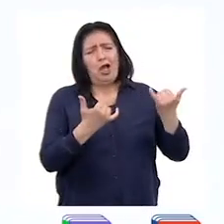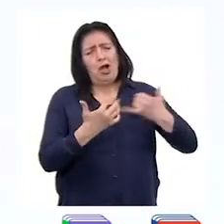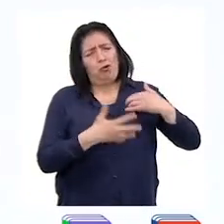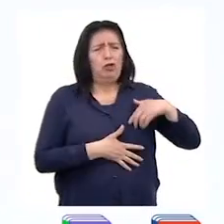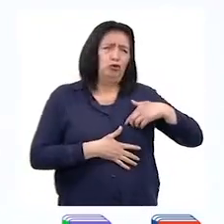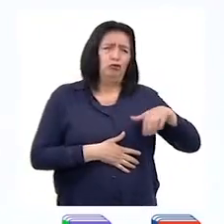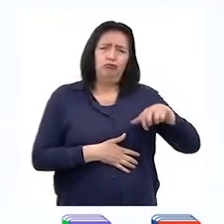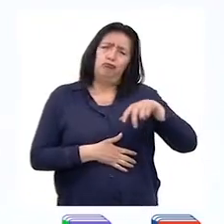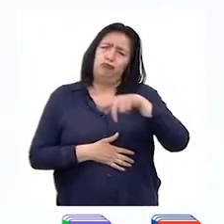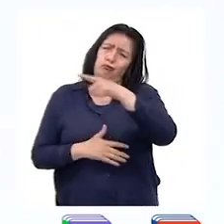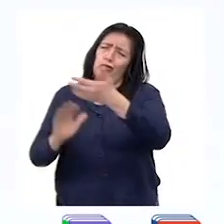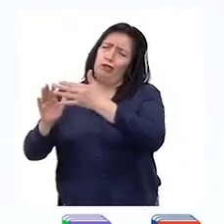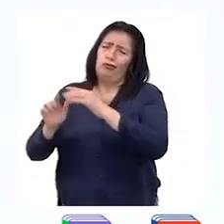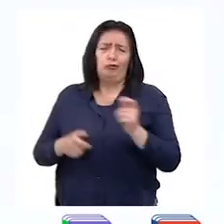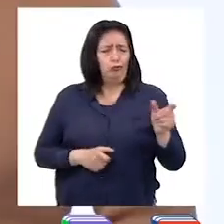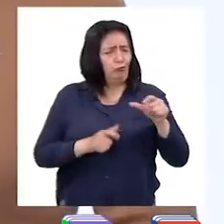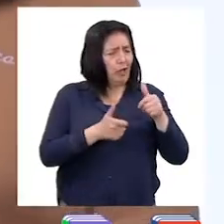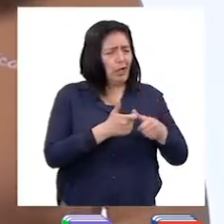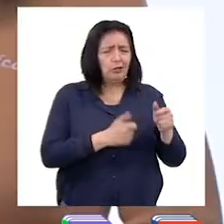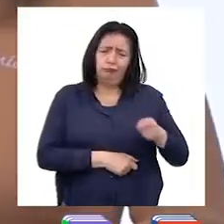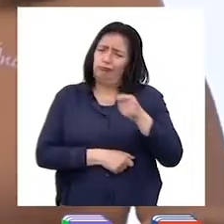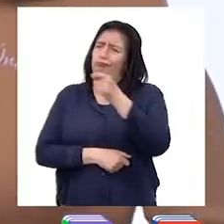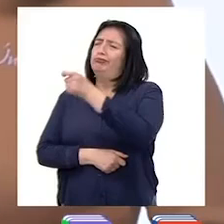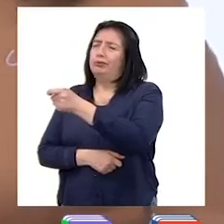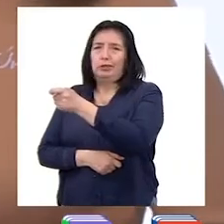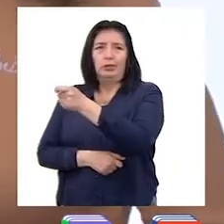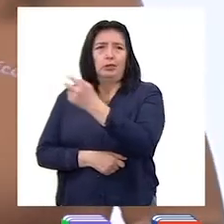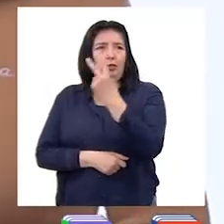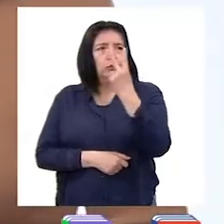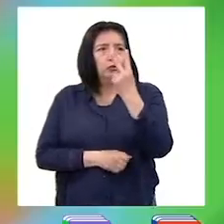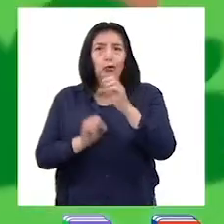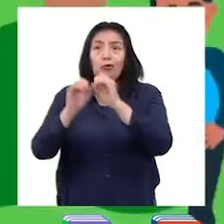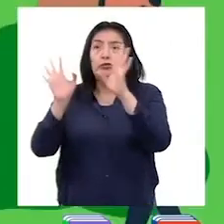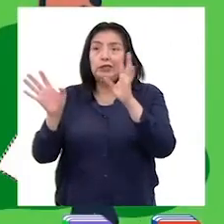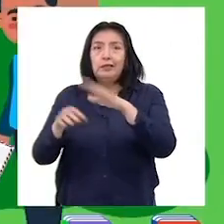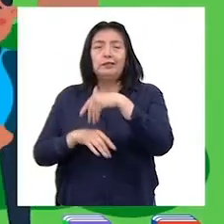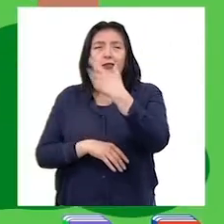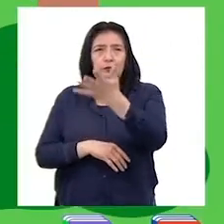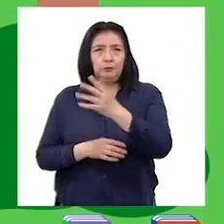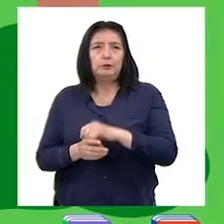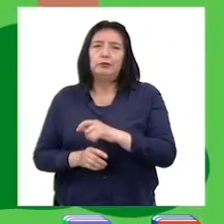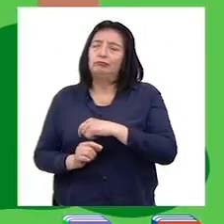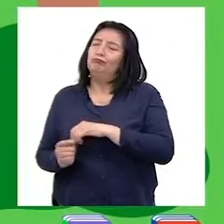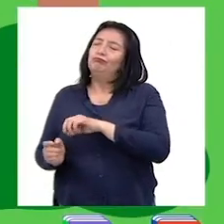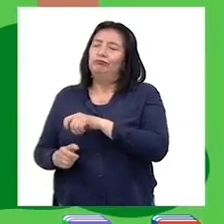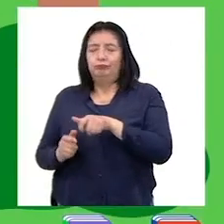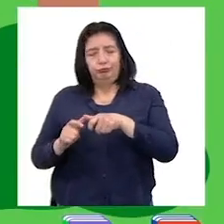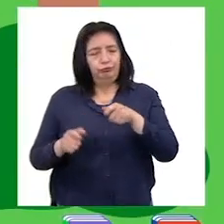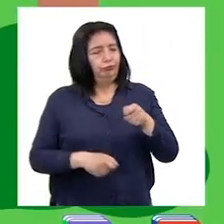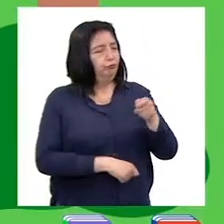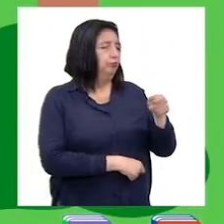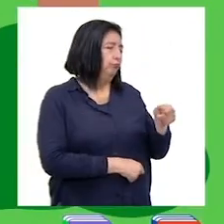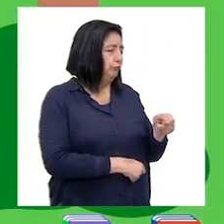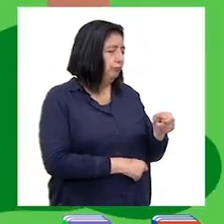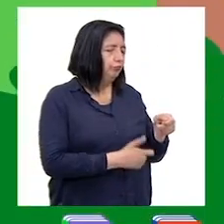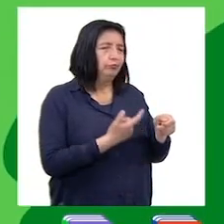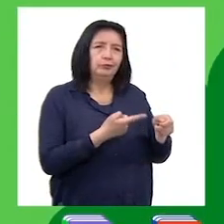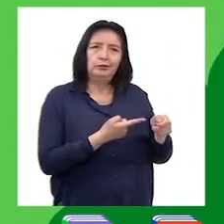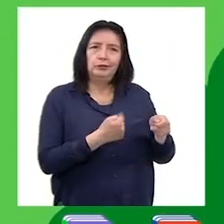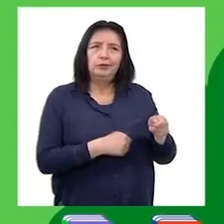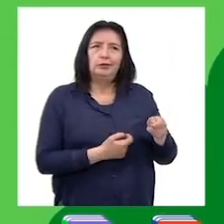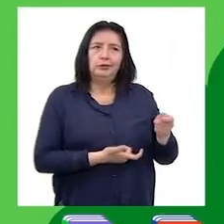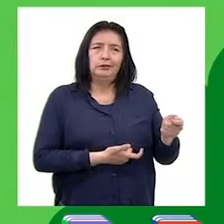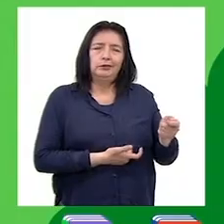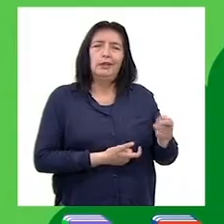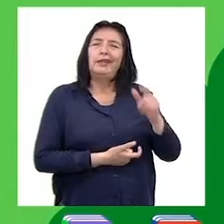voy camino a la ciudad para entregarle tu carta. 2 días después, don Julio volvió con una carta de respuesta en la que el